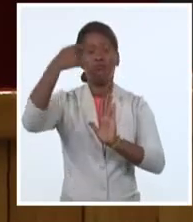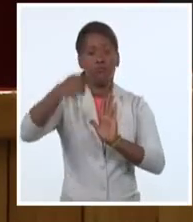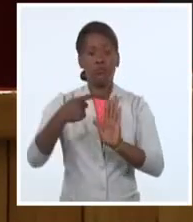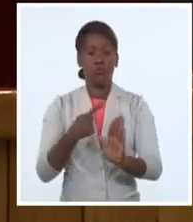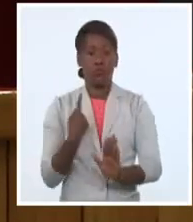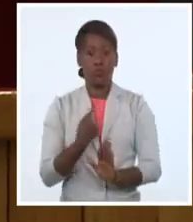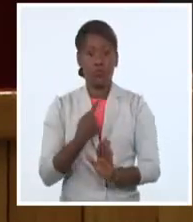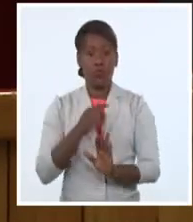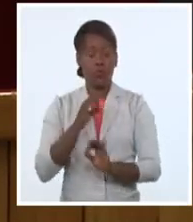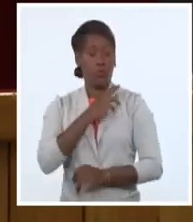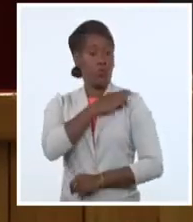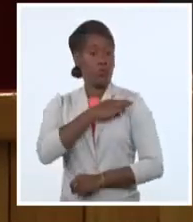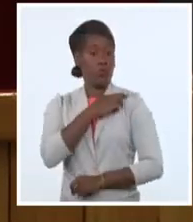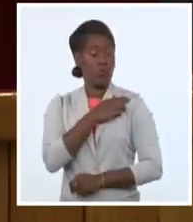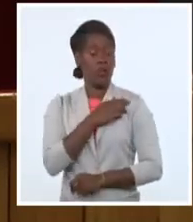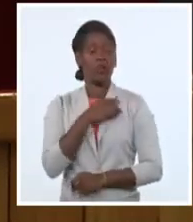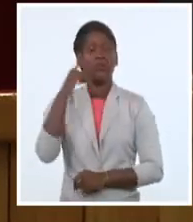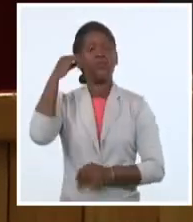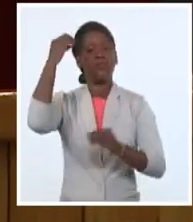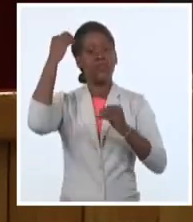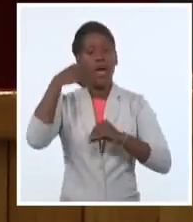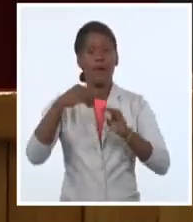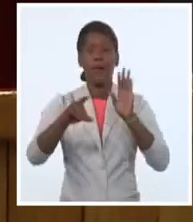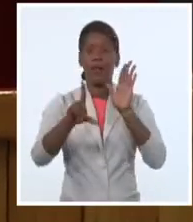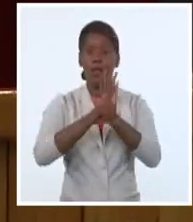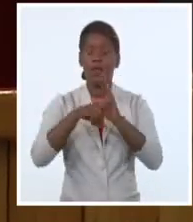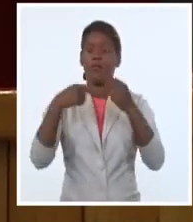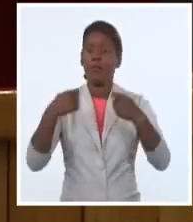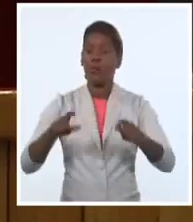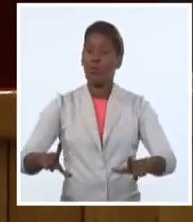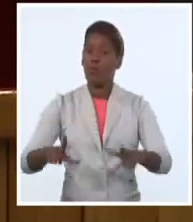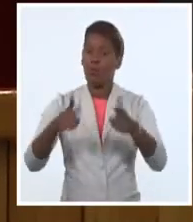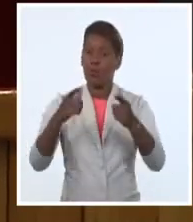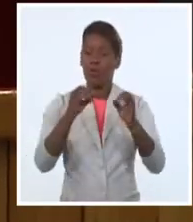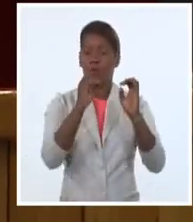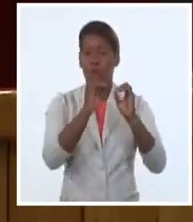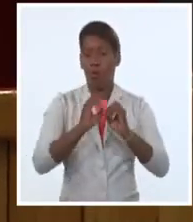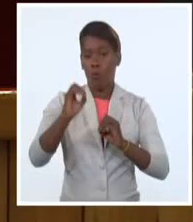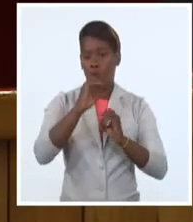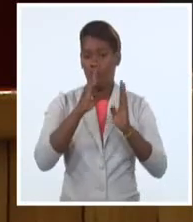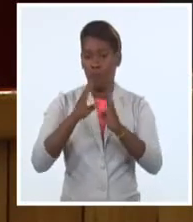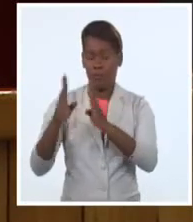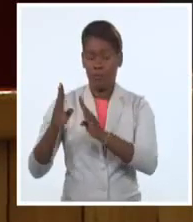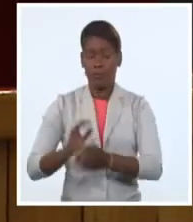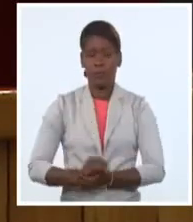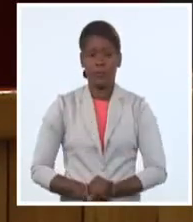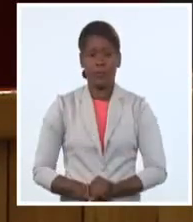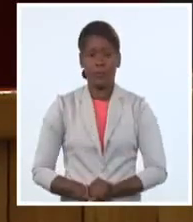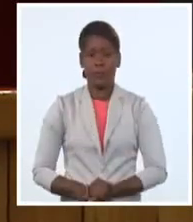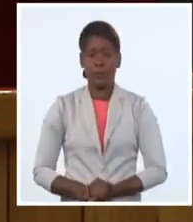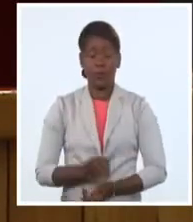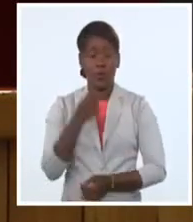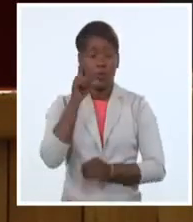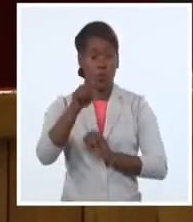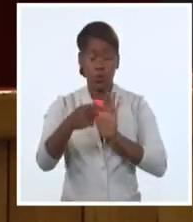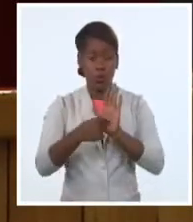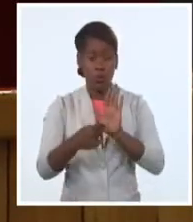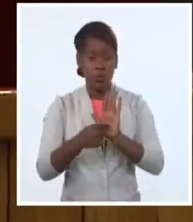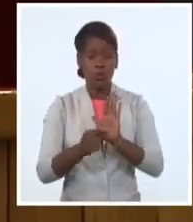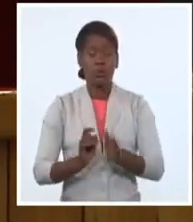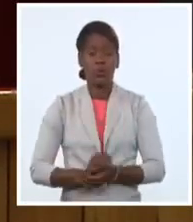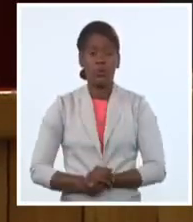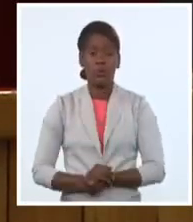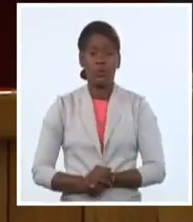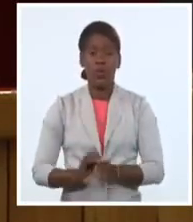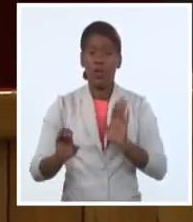funcionarios un actuar más transparente y de apego a la ley. Por último, el Código de Procesos